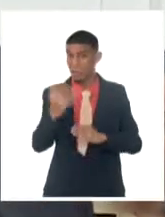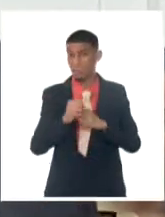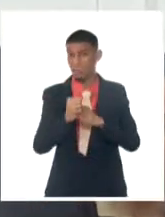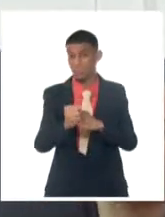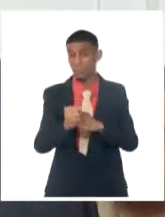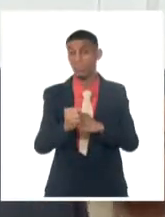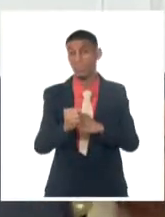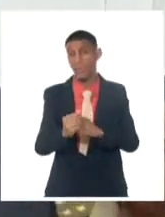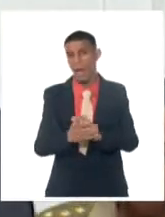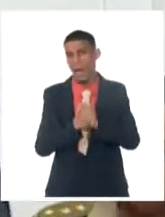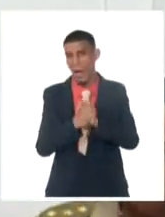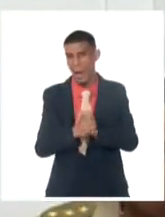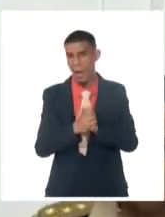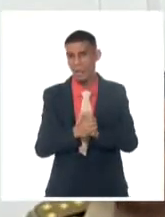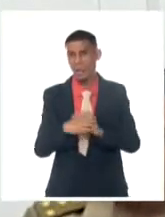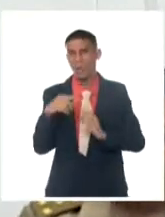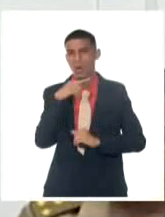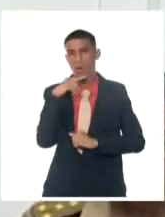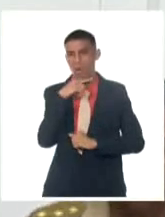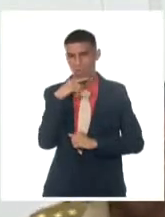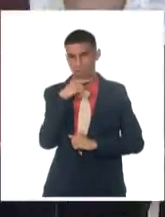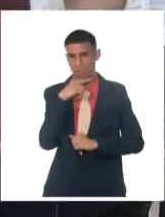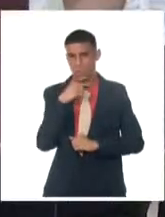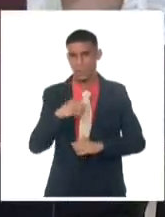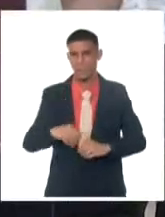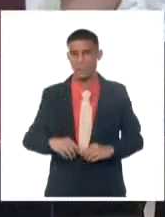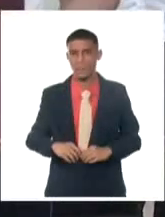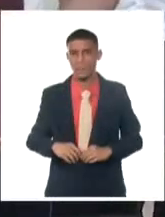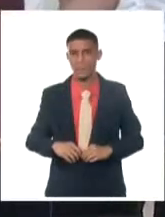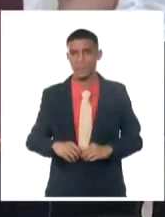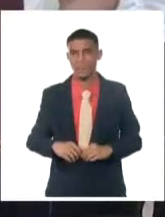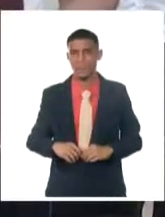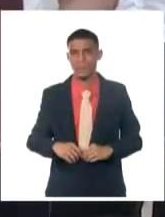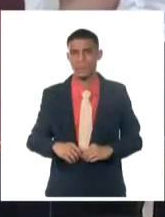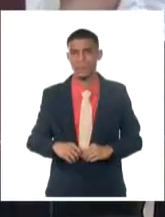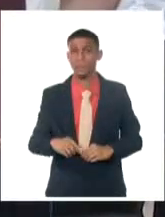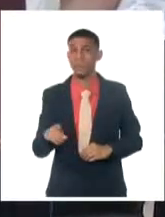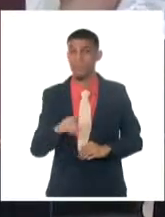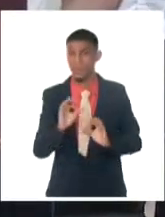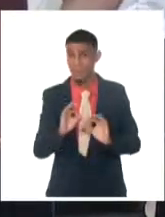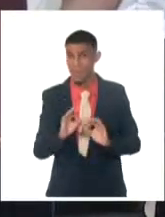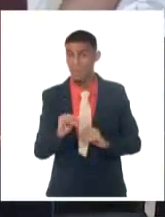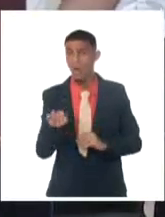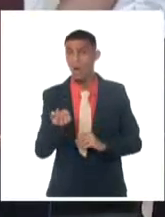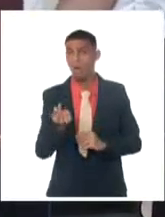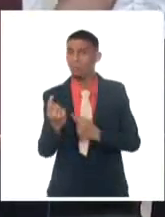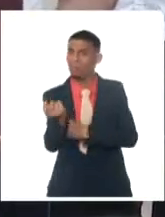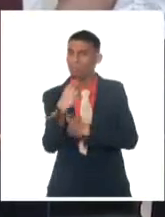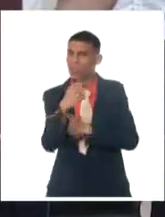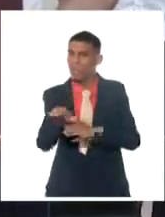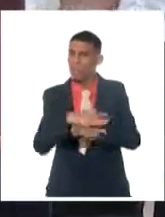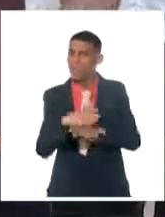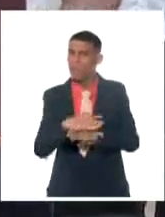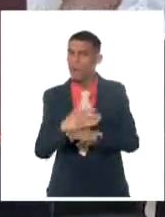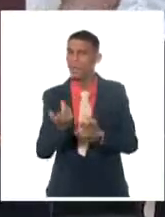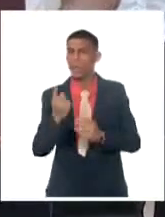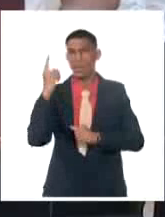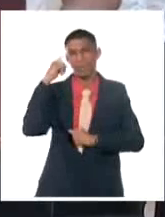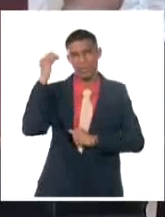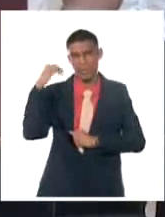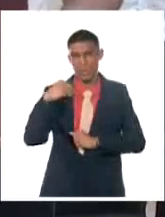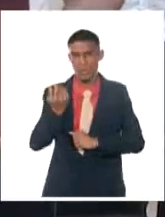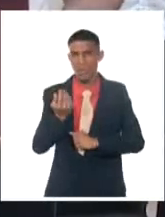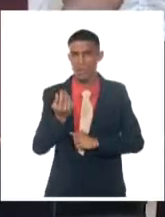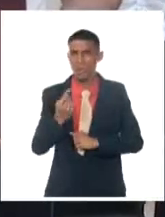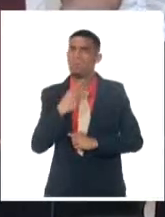nuestro querido amigo ha puesto a nuestra disposición sus conocimientos deseo de